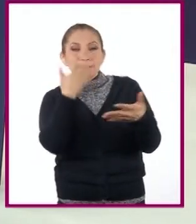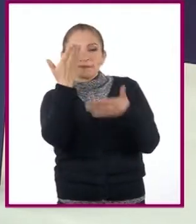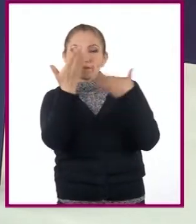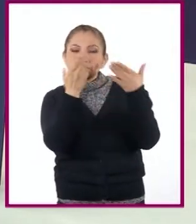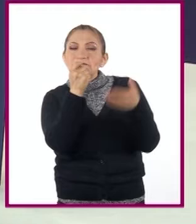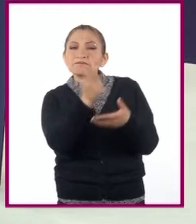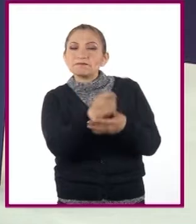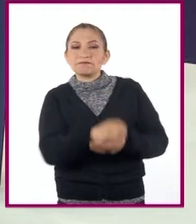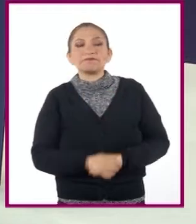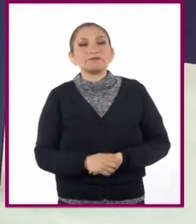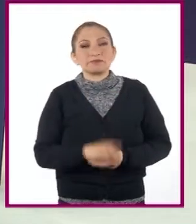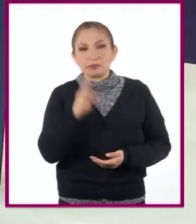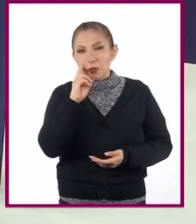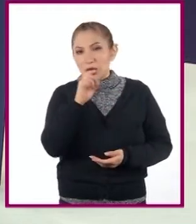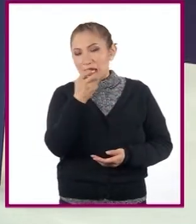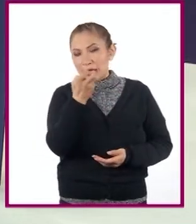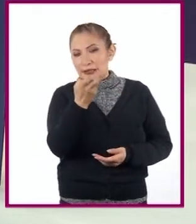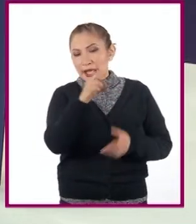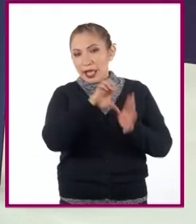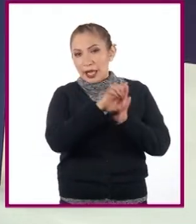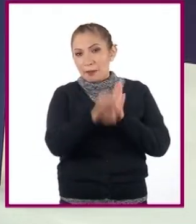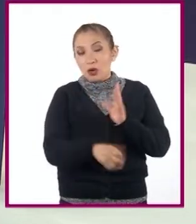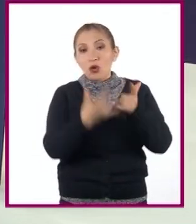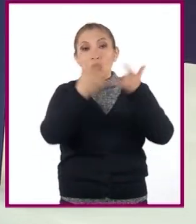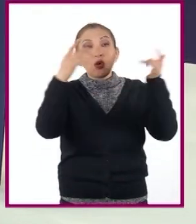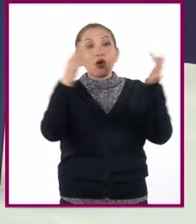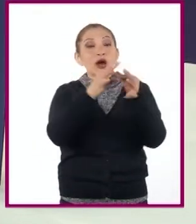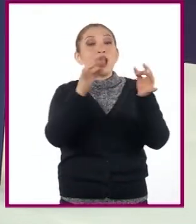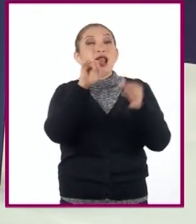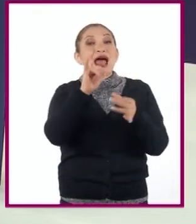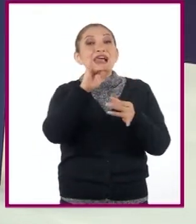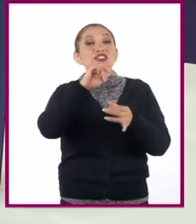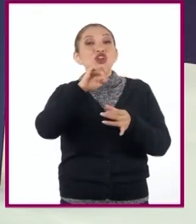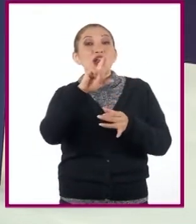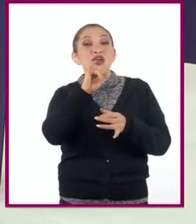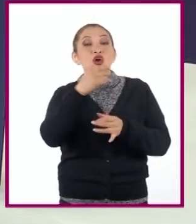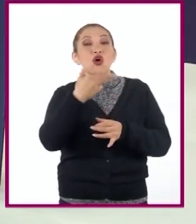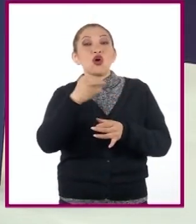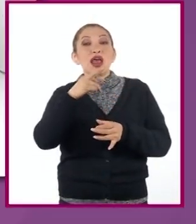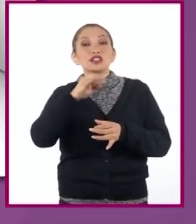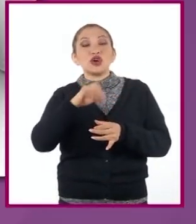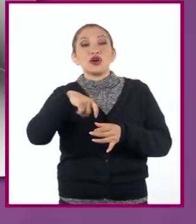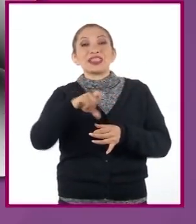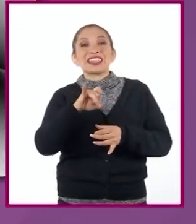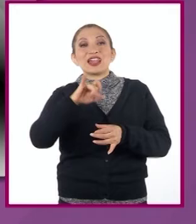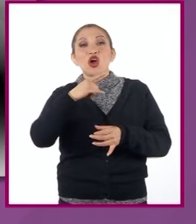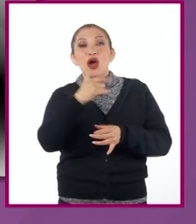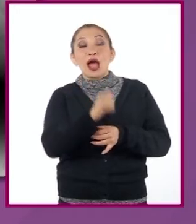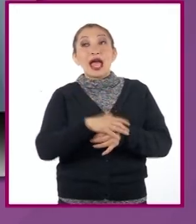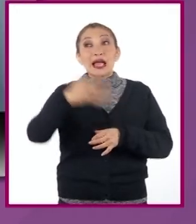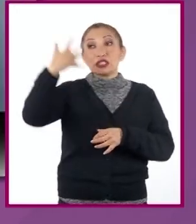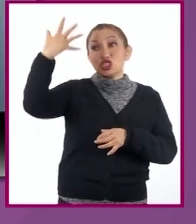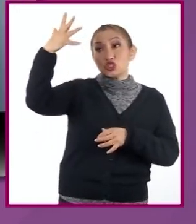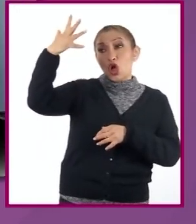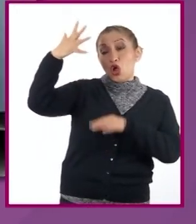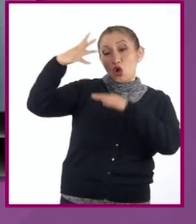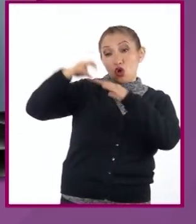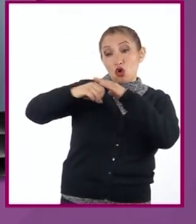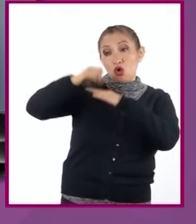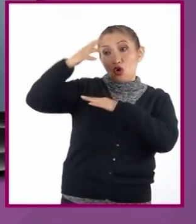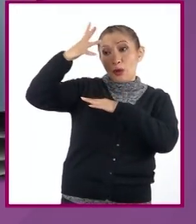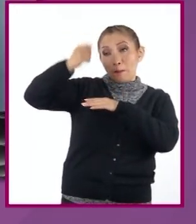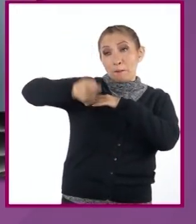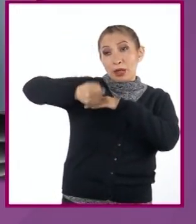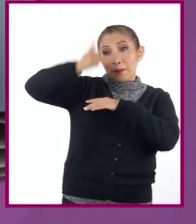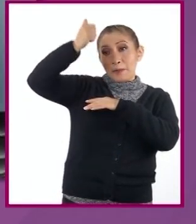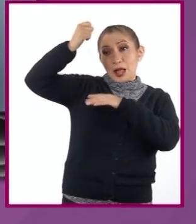estudiarlas. Veamos el siguiente ejemplo del cuento La insolación, de Horacio Quiroga. El sol salió, y en el